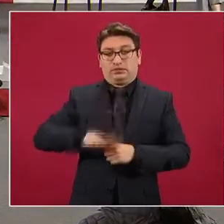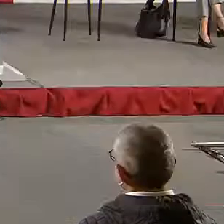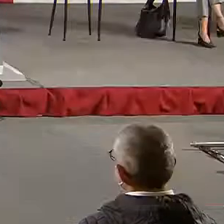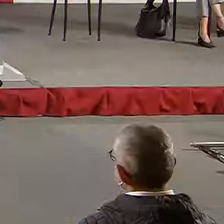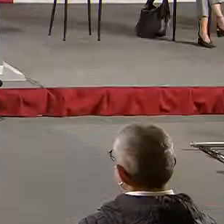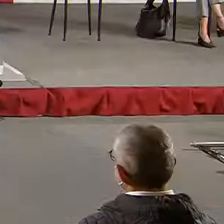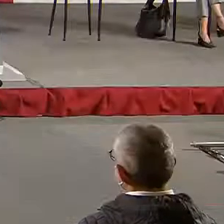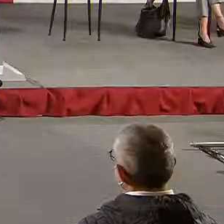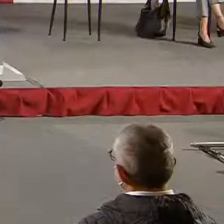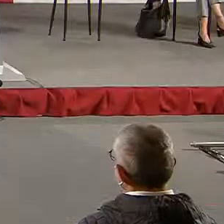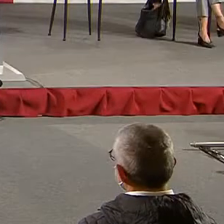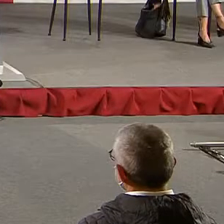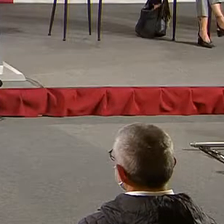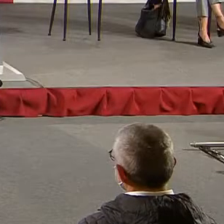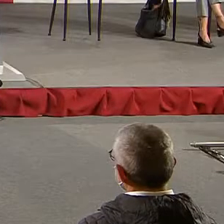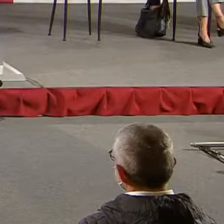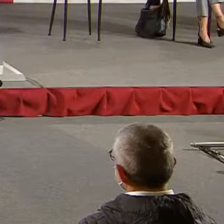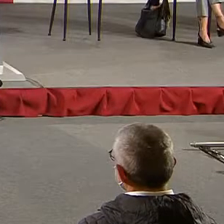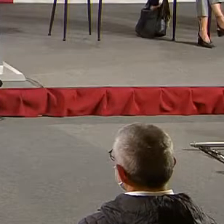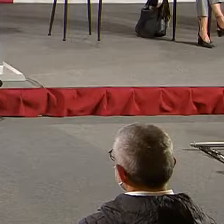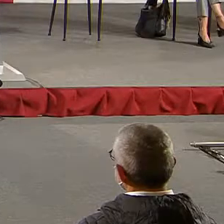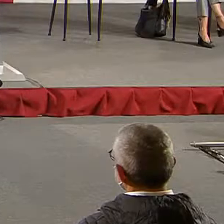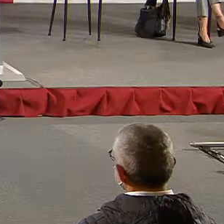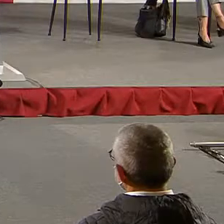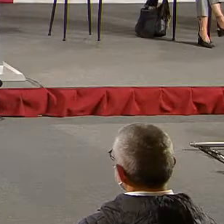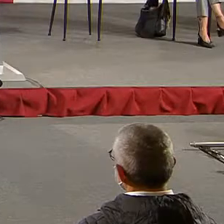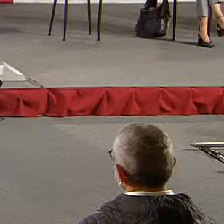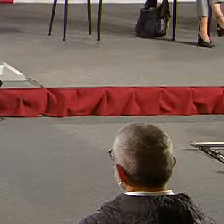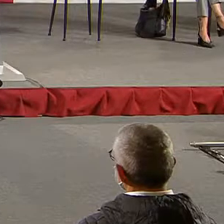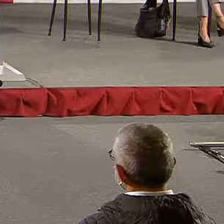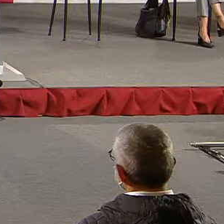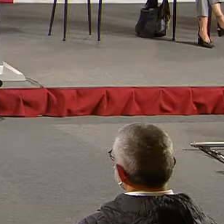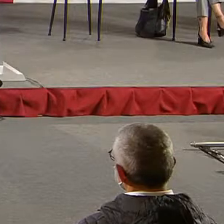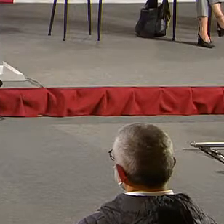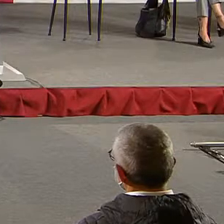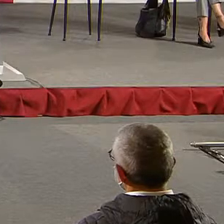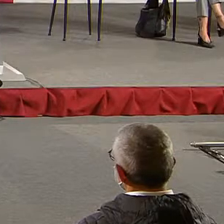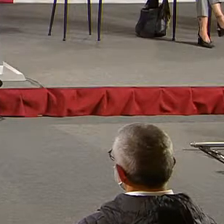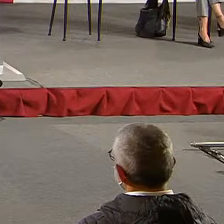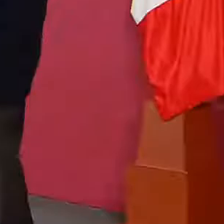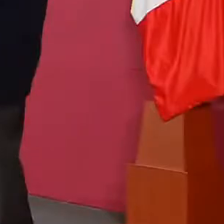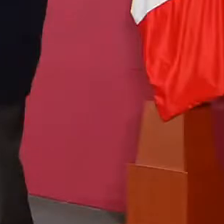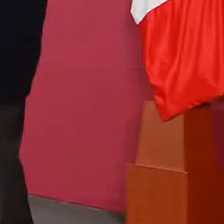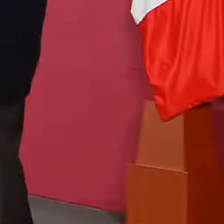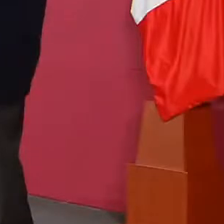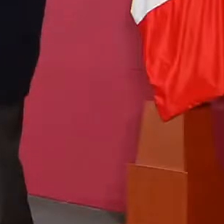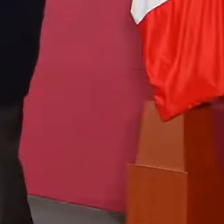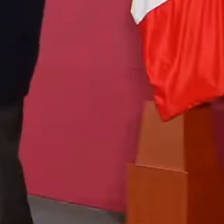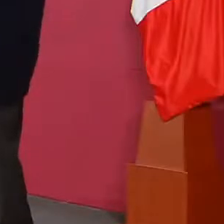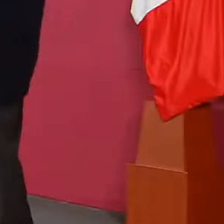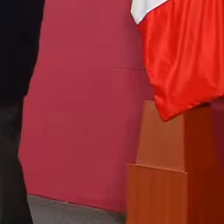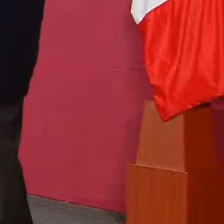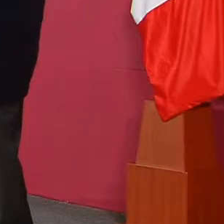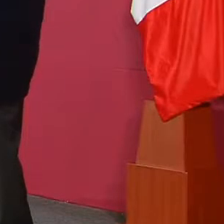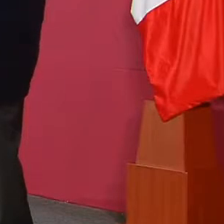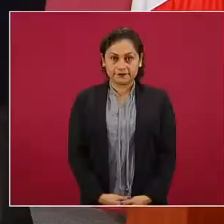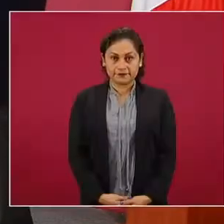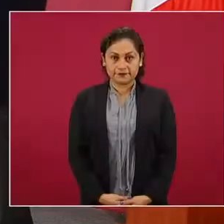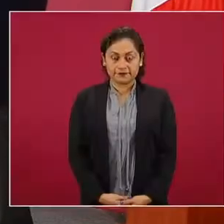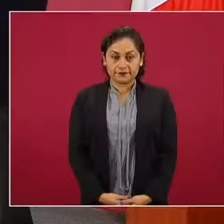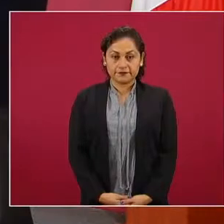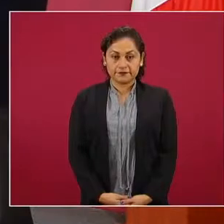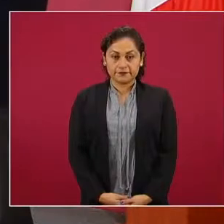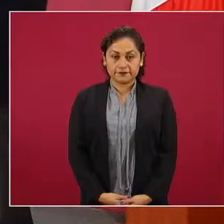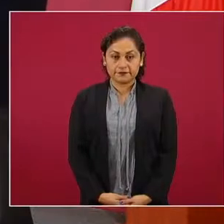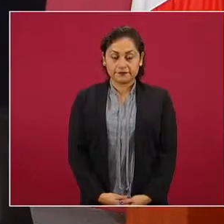personas. Cuida tu vida y la de los demás, no la desperdicies en cosas que tú mismo consideras que no valen